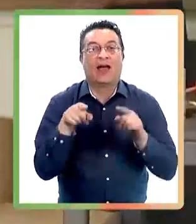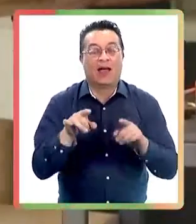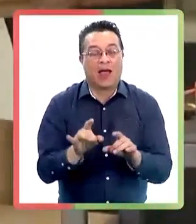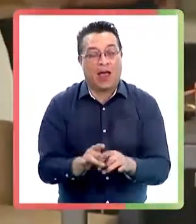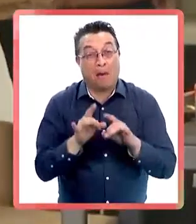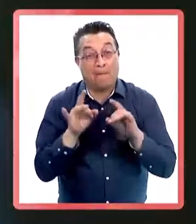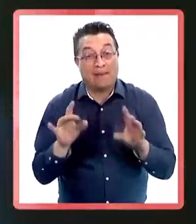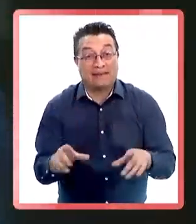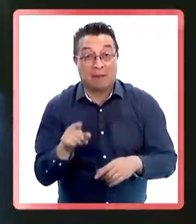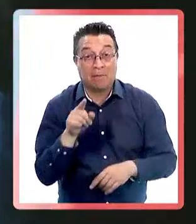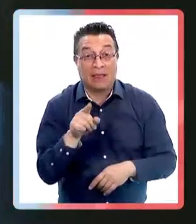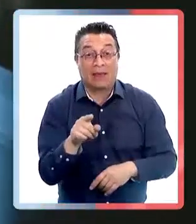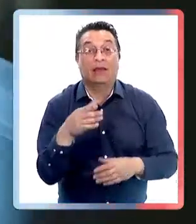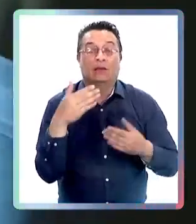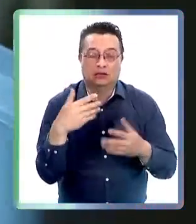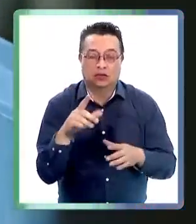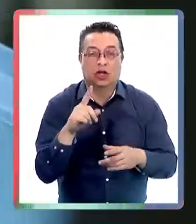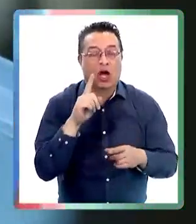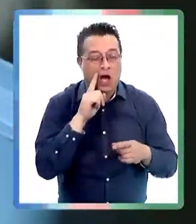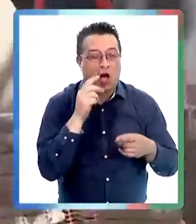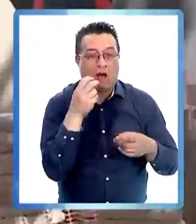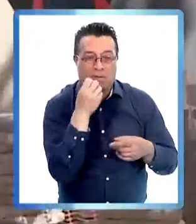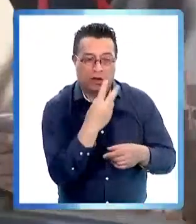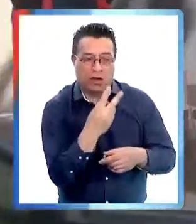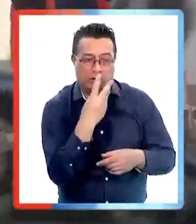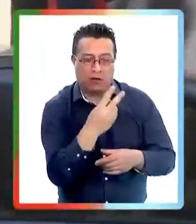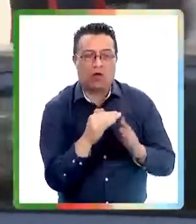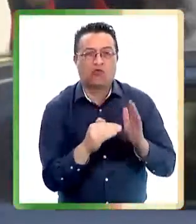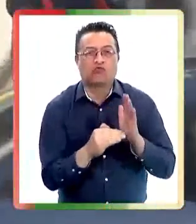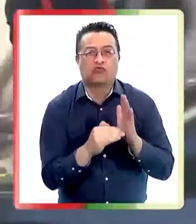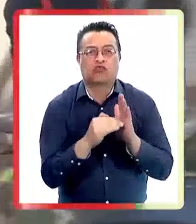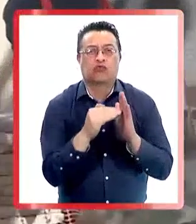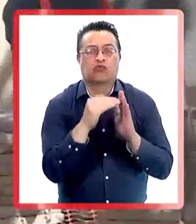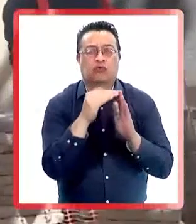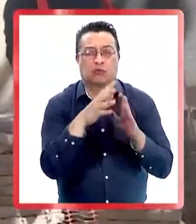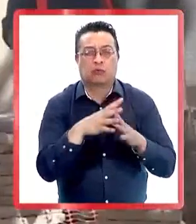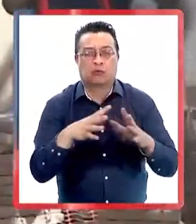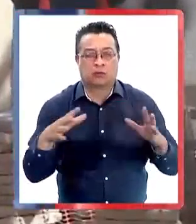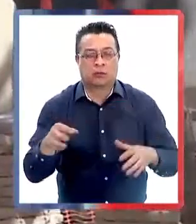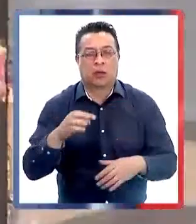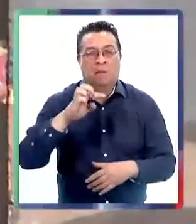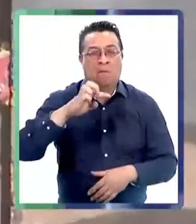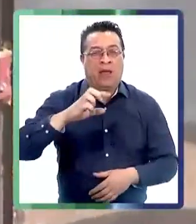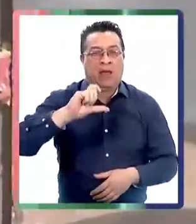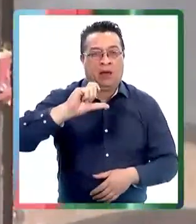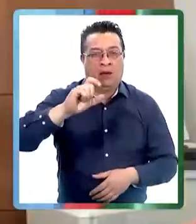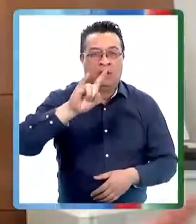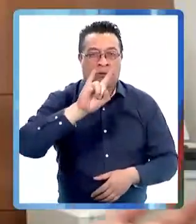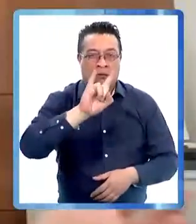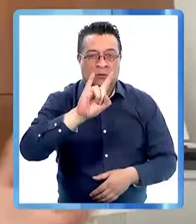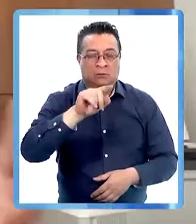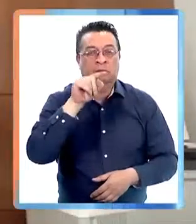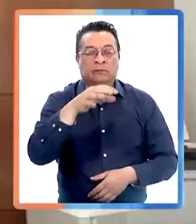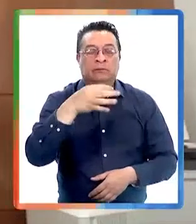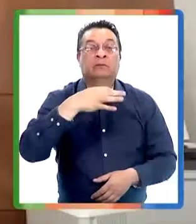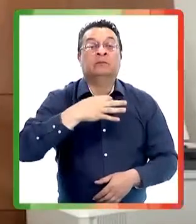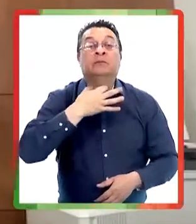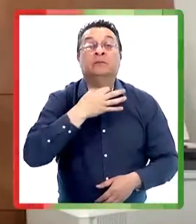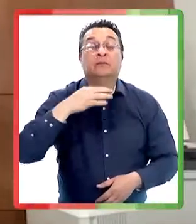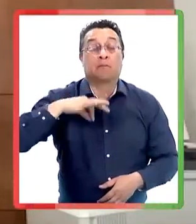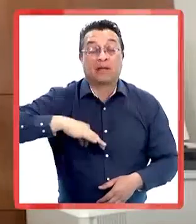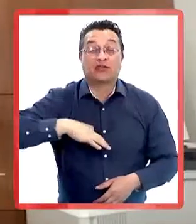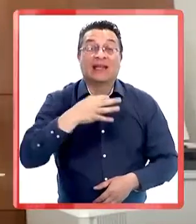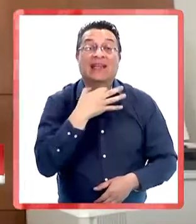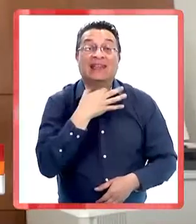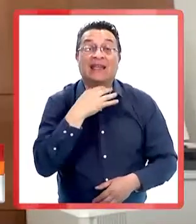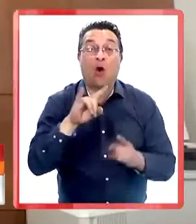que especialmente se expresa en el aumento de la cobertura de la PGU, es decir, de la pensión garantizada